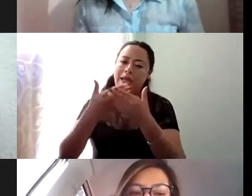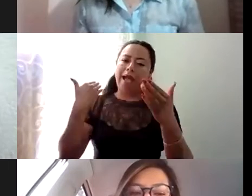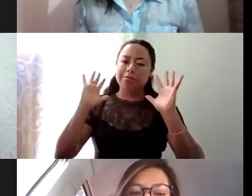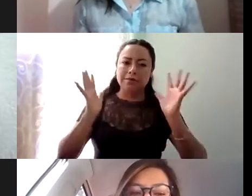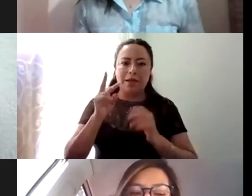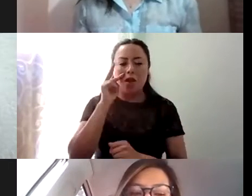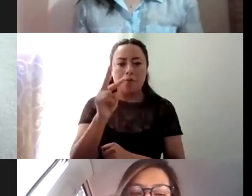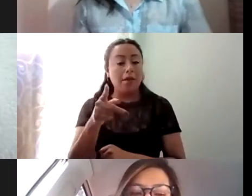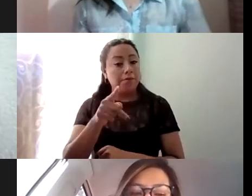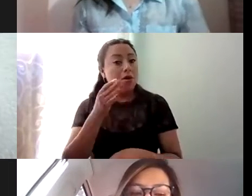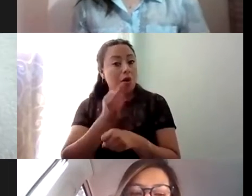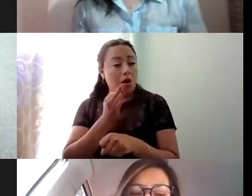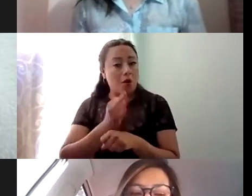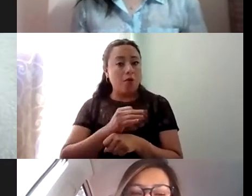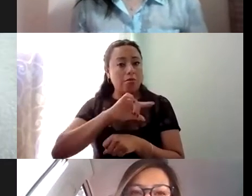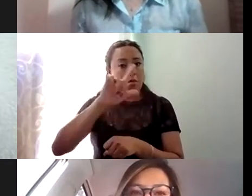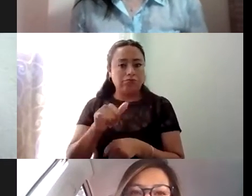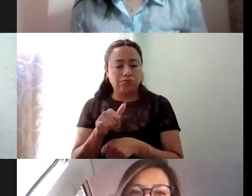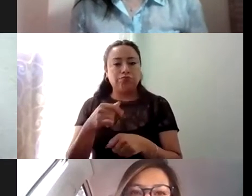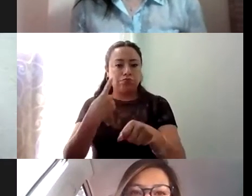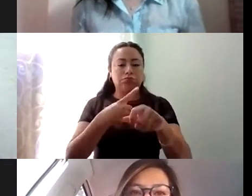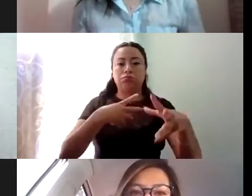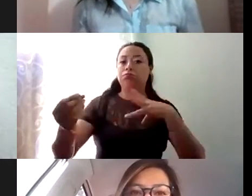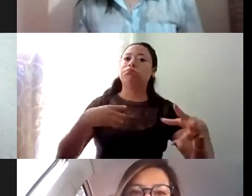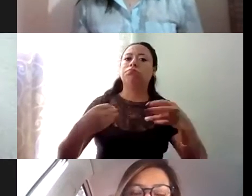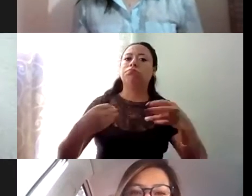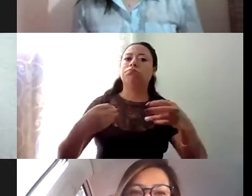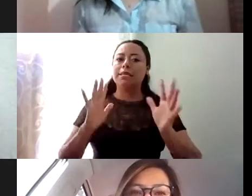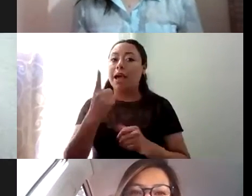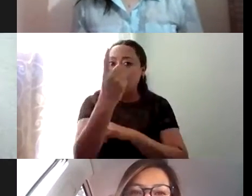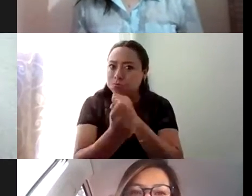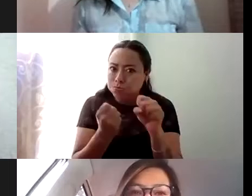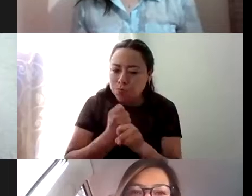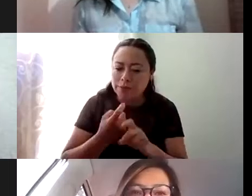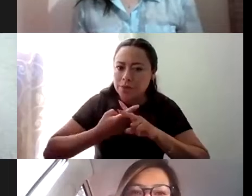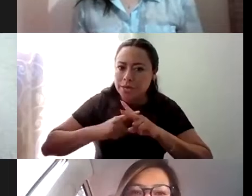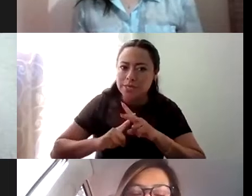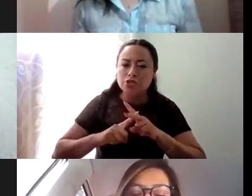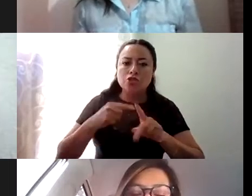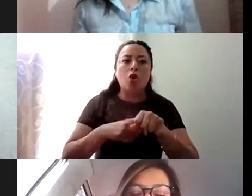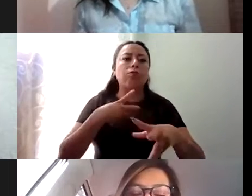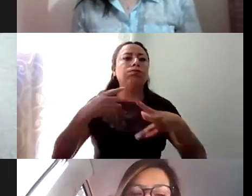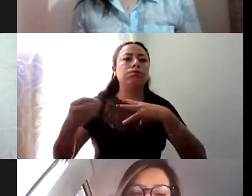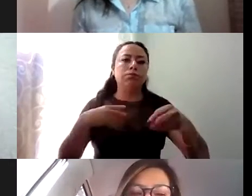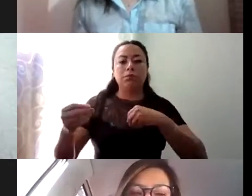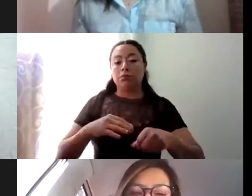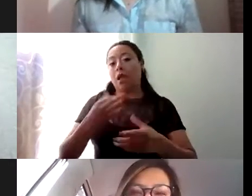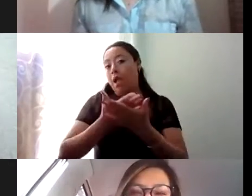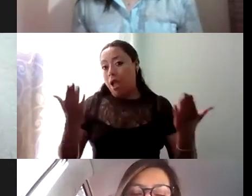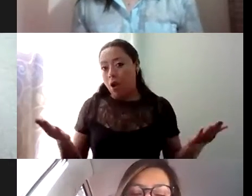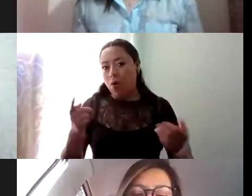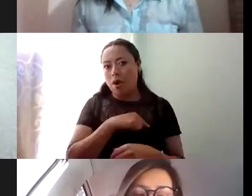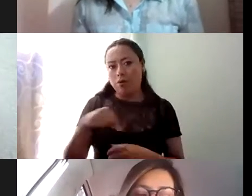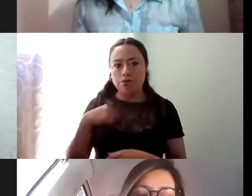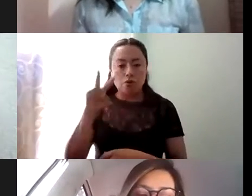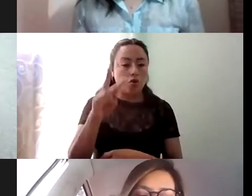pandemia, pues después más bien ya de un año que inició la pandemia, podemos ver que nuestros correos electrónicos, nuestros celulares,